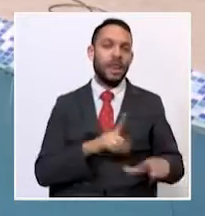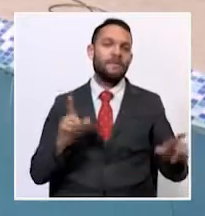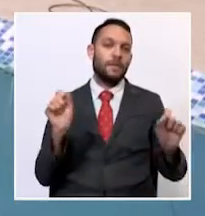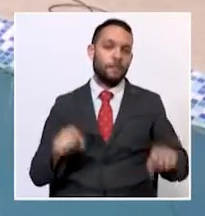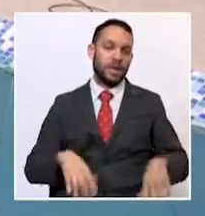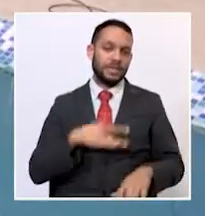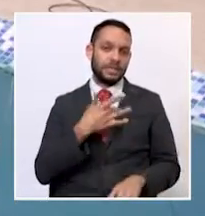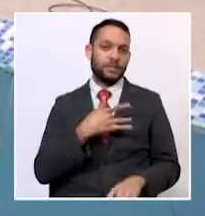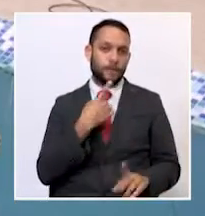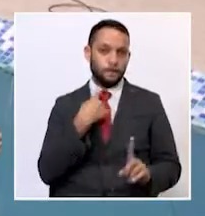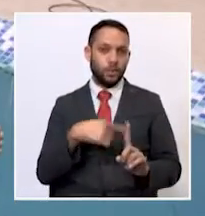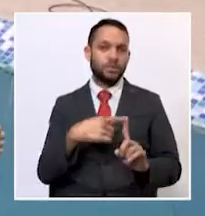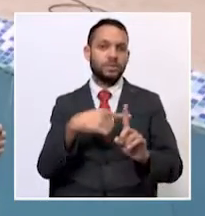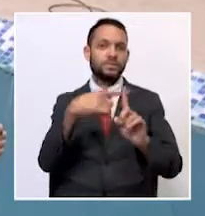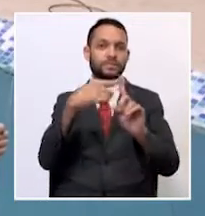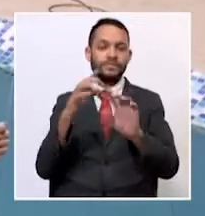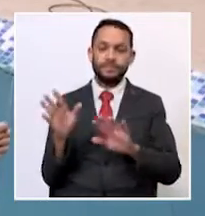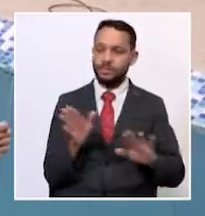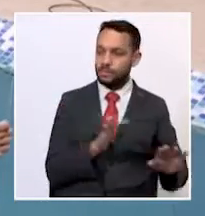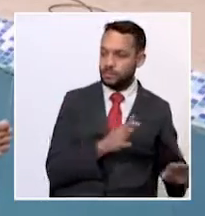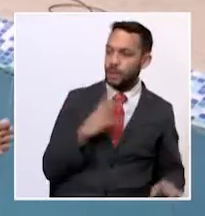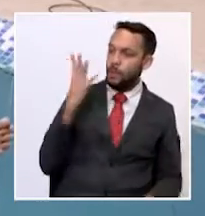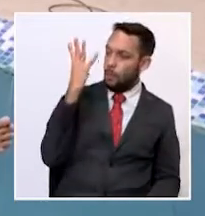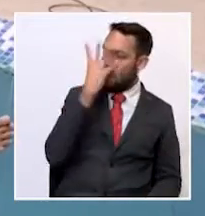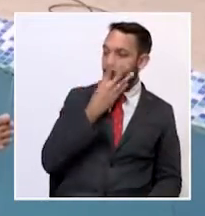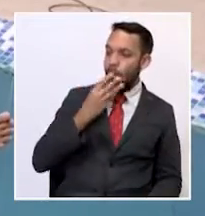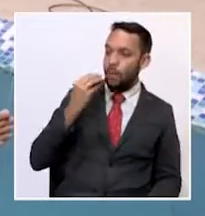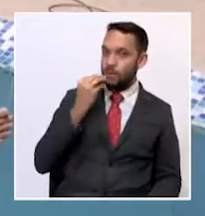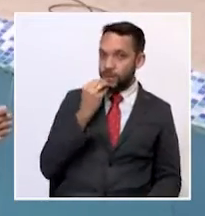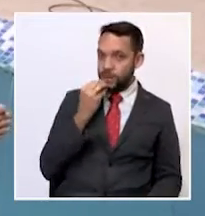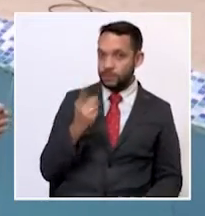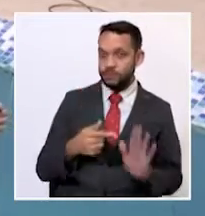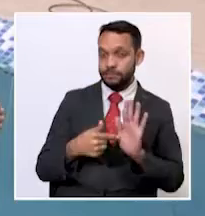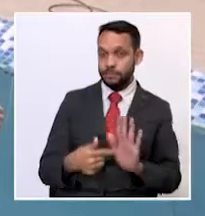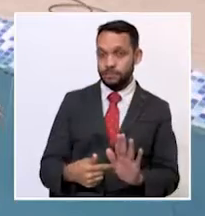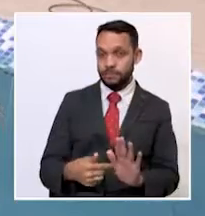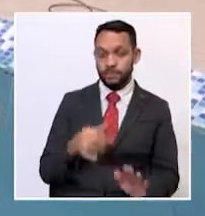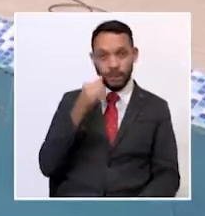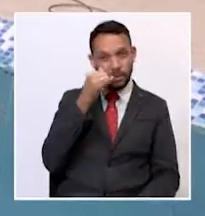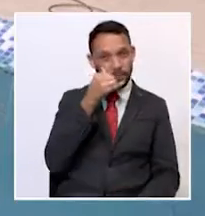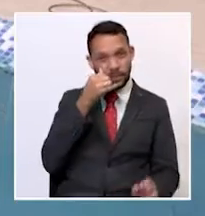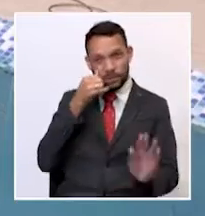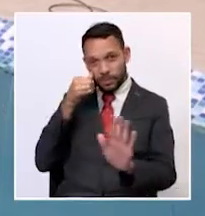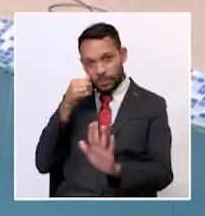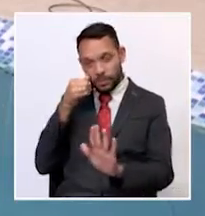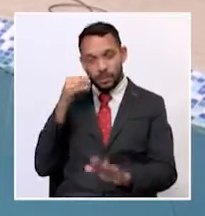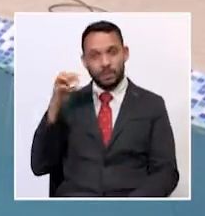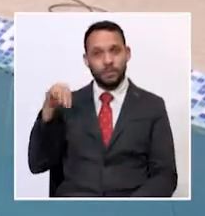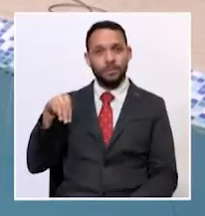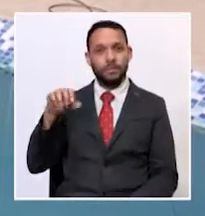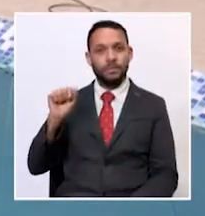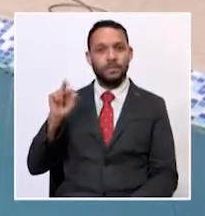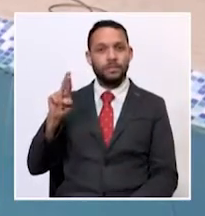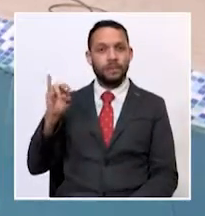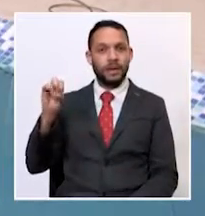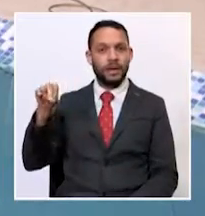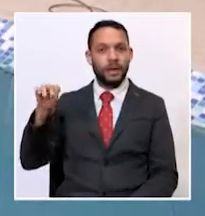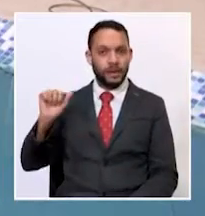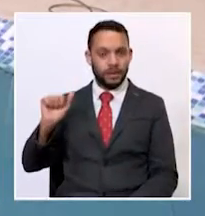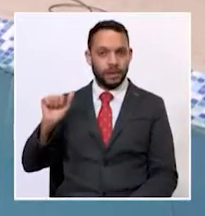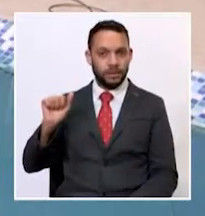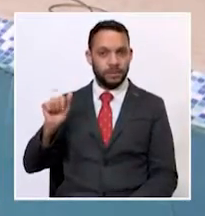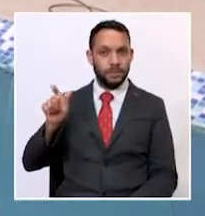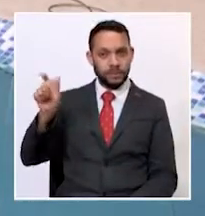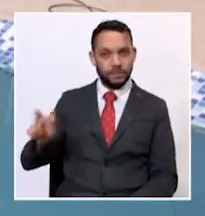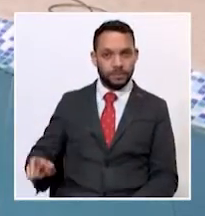emocional. Es lindo poder mostrar y vamos a tratar de tener unas imágenes de Marina Semanate, que hace en